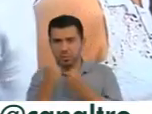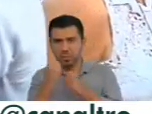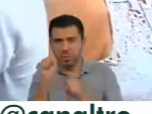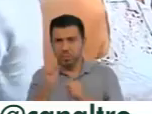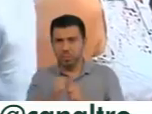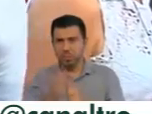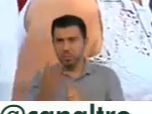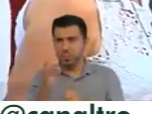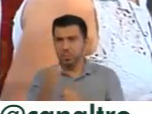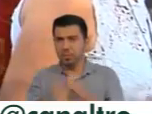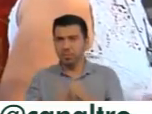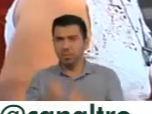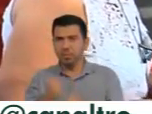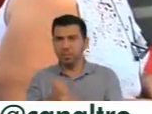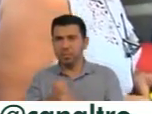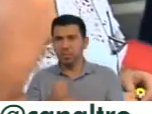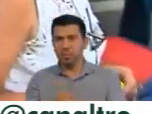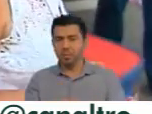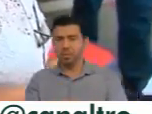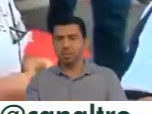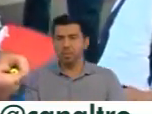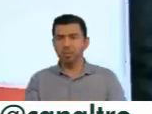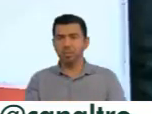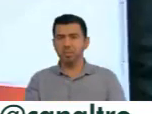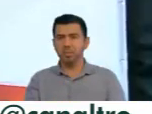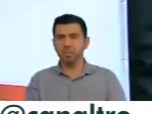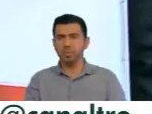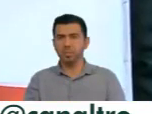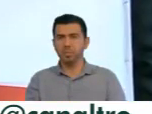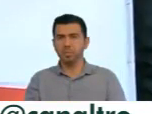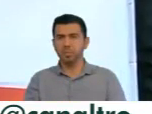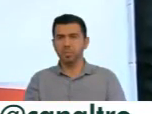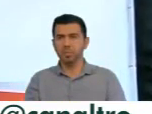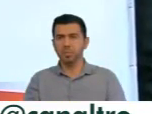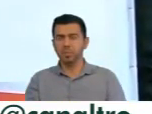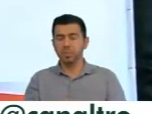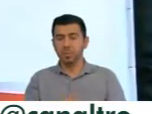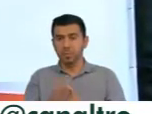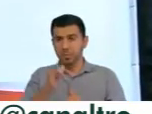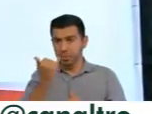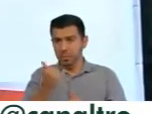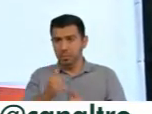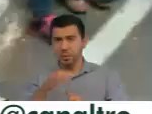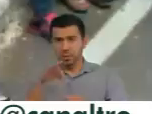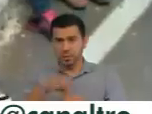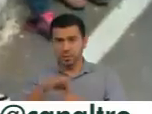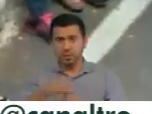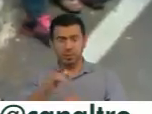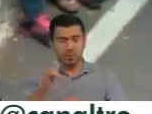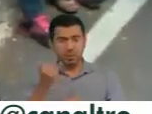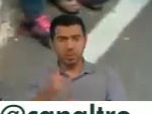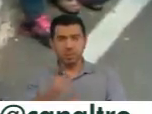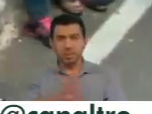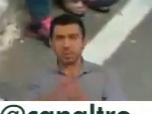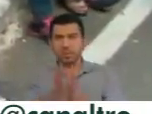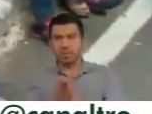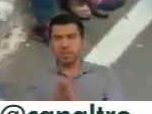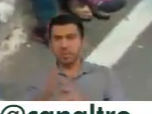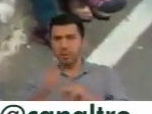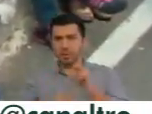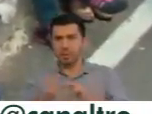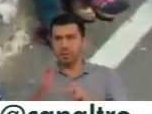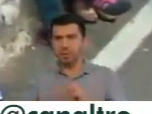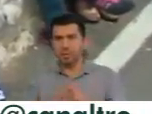años determina que la ruta es el sí al plebiscito y sí a la paz, y empezar a construir una paz con